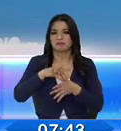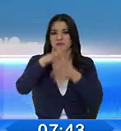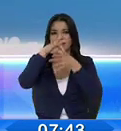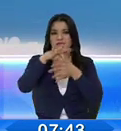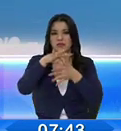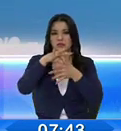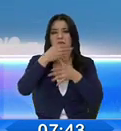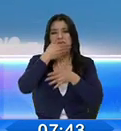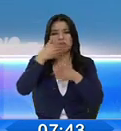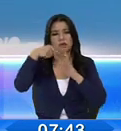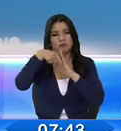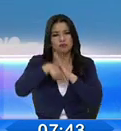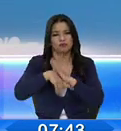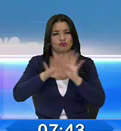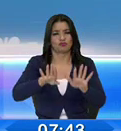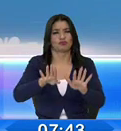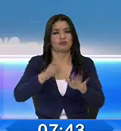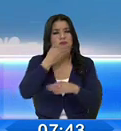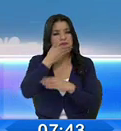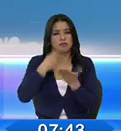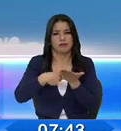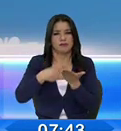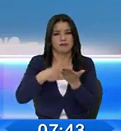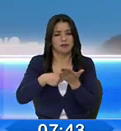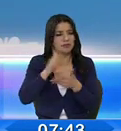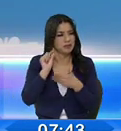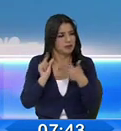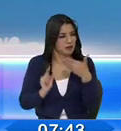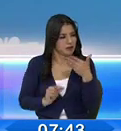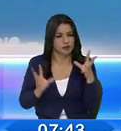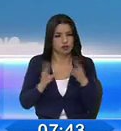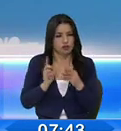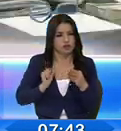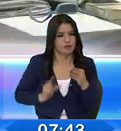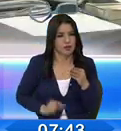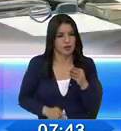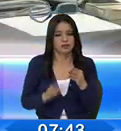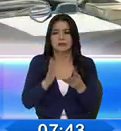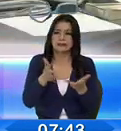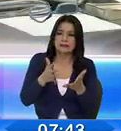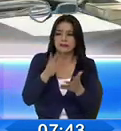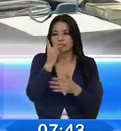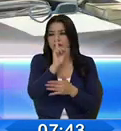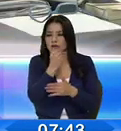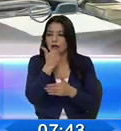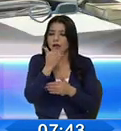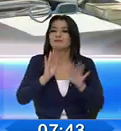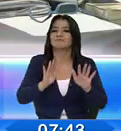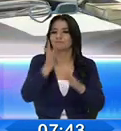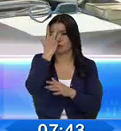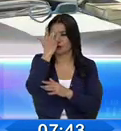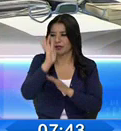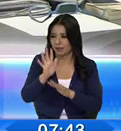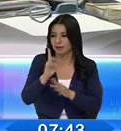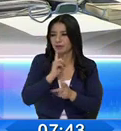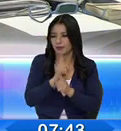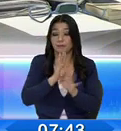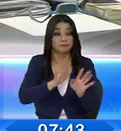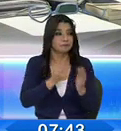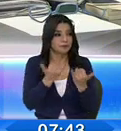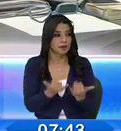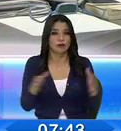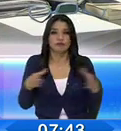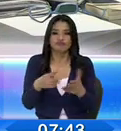más a fondo respecto al espacio para hacer la supervisión a lo que pasa diez barrios de horas por qué razón porque simplemente se está